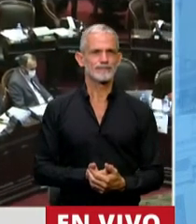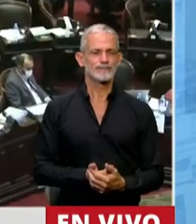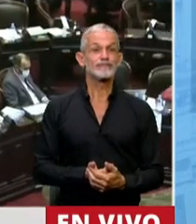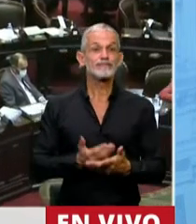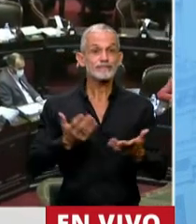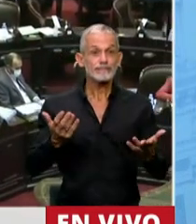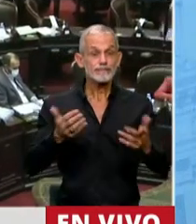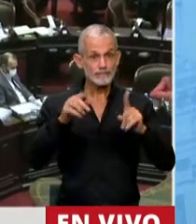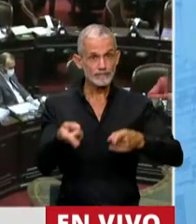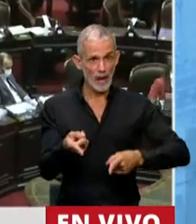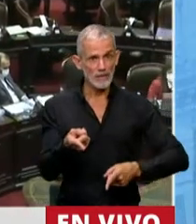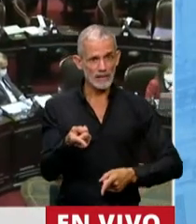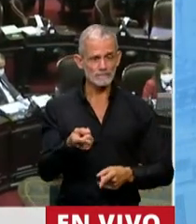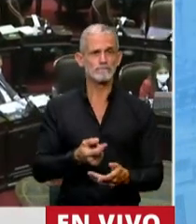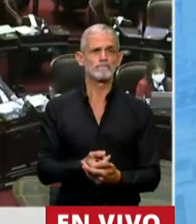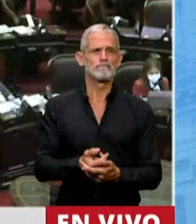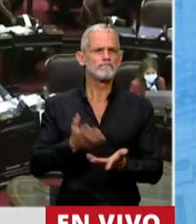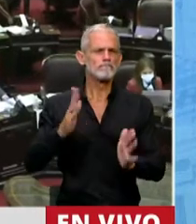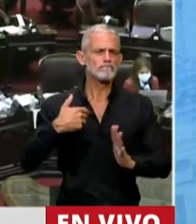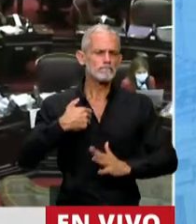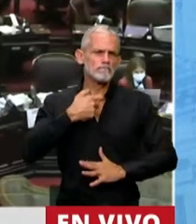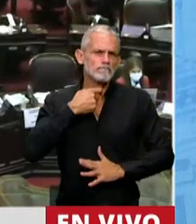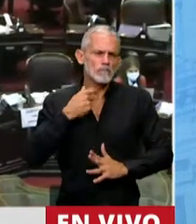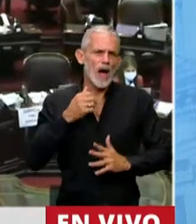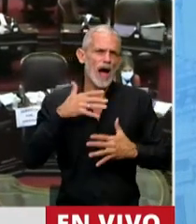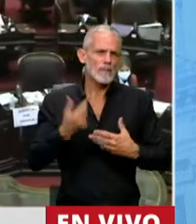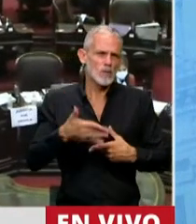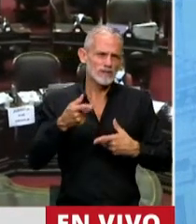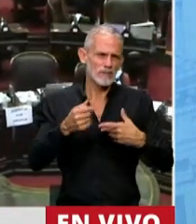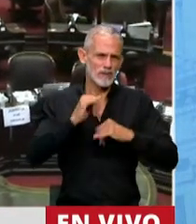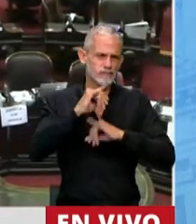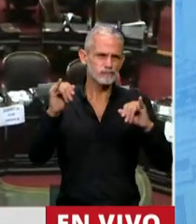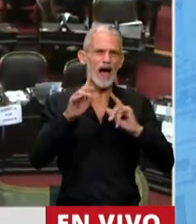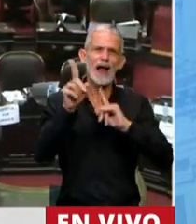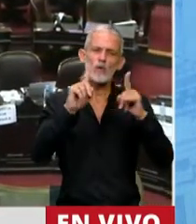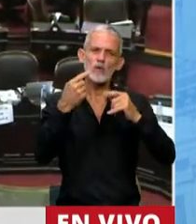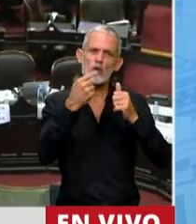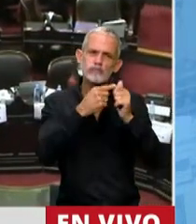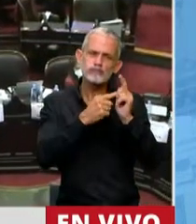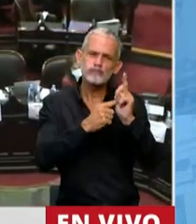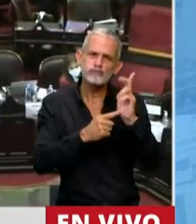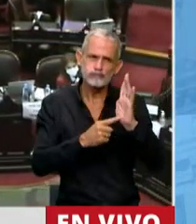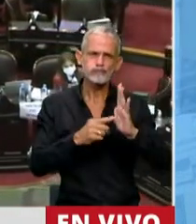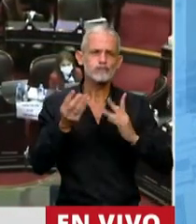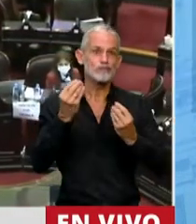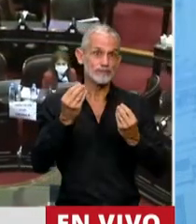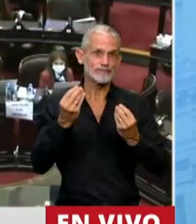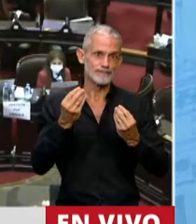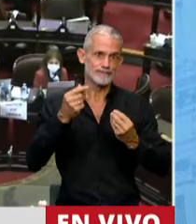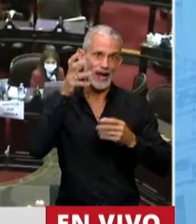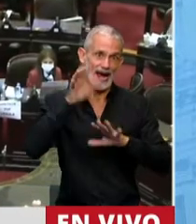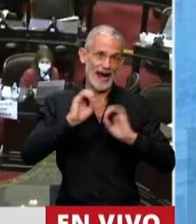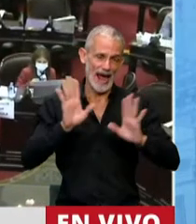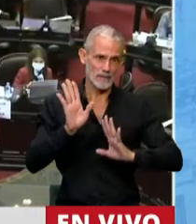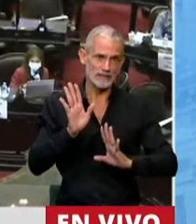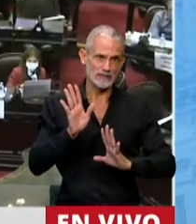a sí mismo no quiero dejar pasar por alto algunas cuestiones que ocurrieron y que son graves que